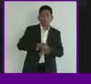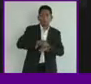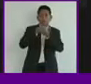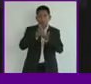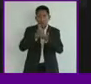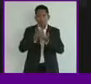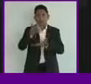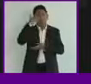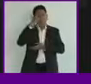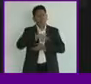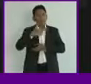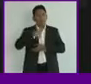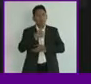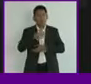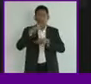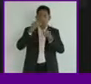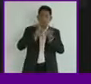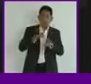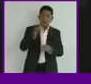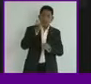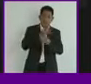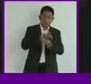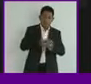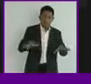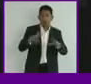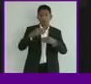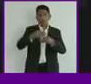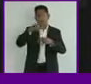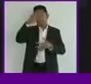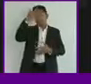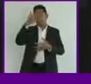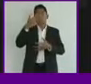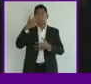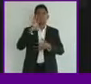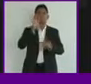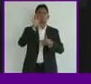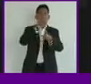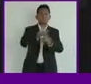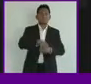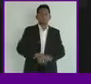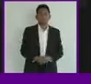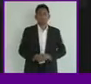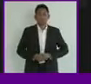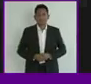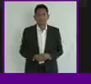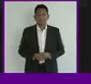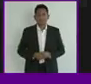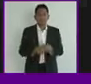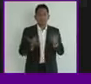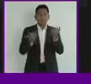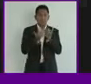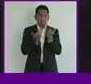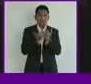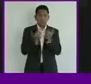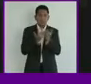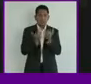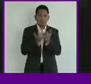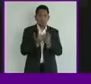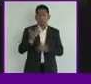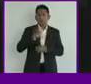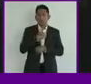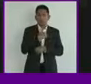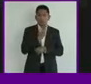información. La tecnología facilita el aprendizaje y la comunicación con otras personas. Asimismo, nos permite tener el conocimiento cerca de